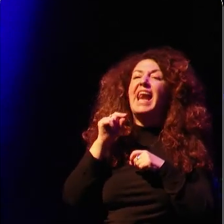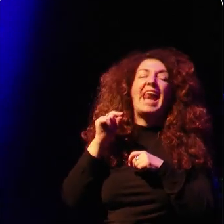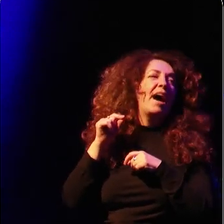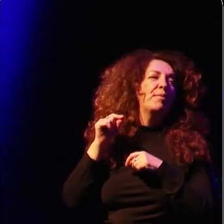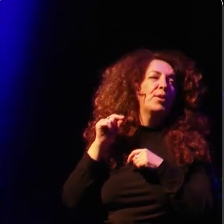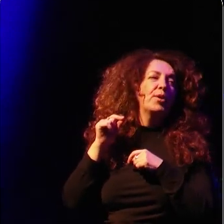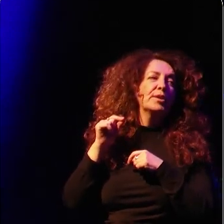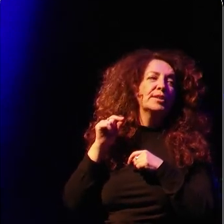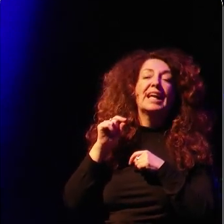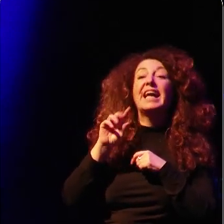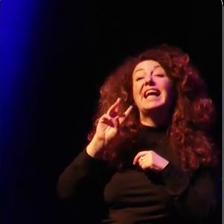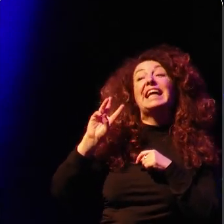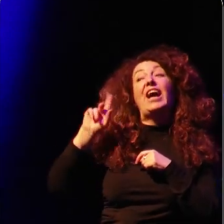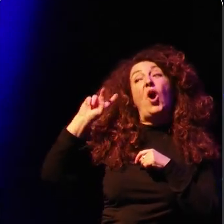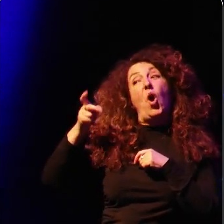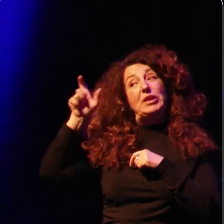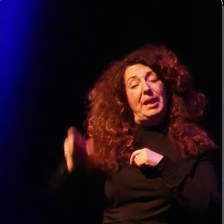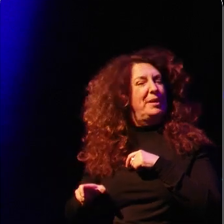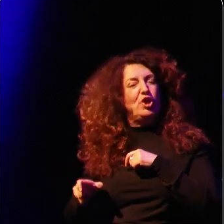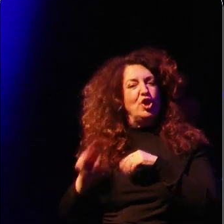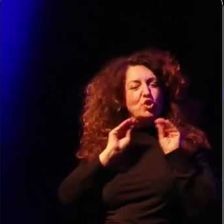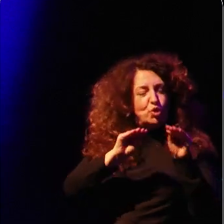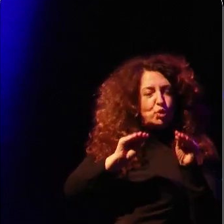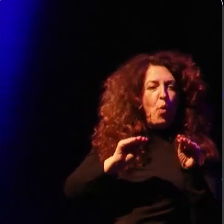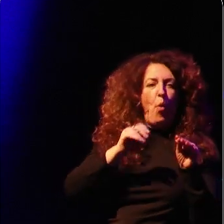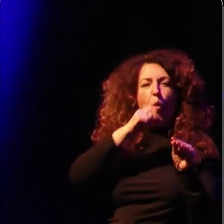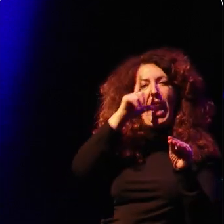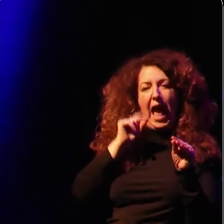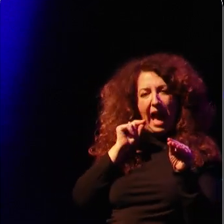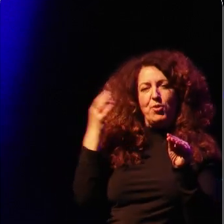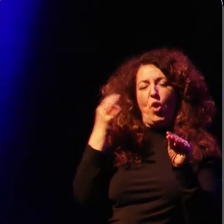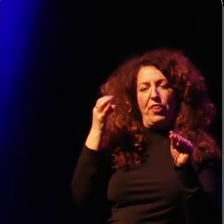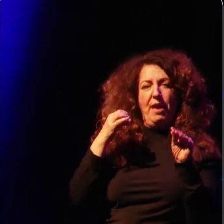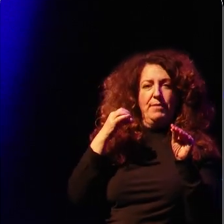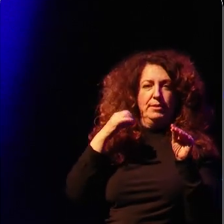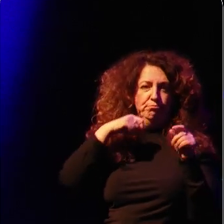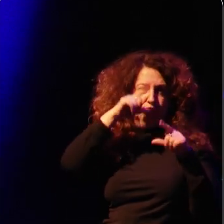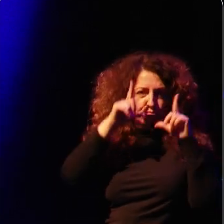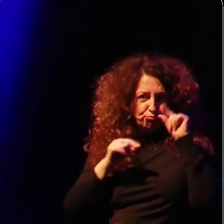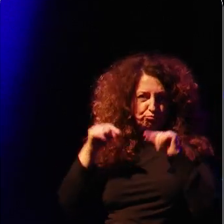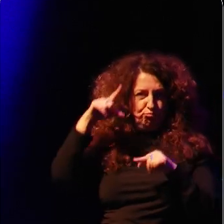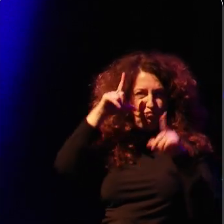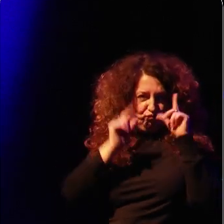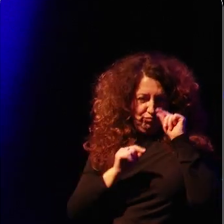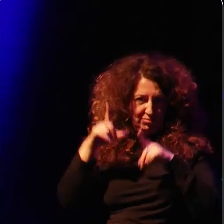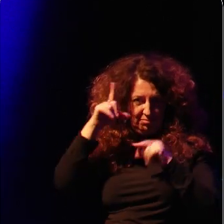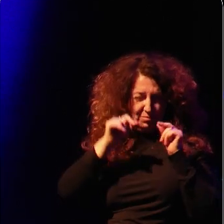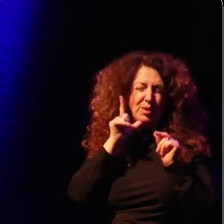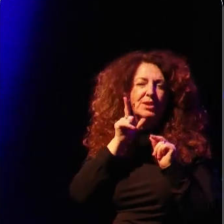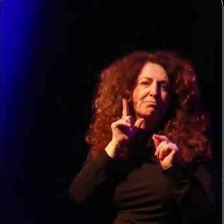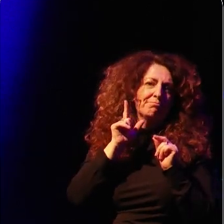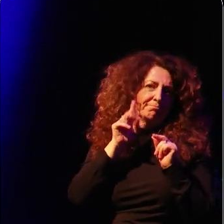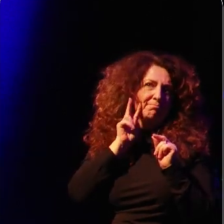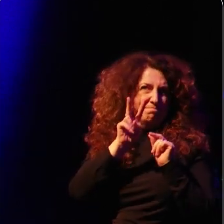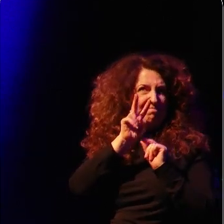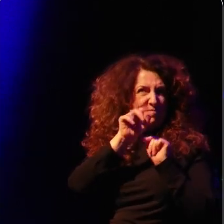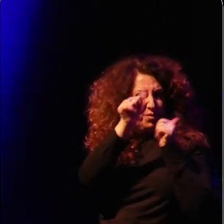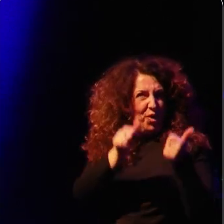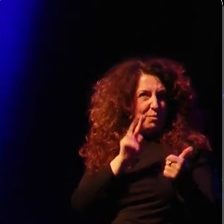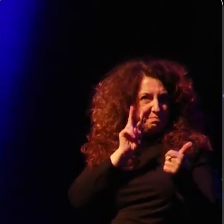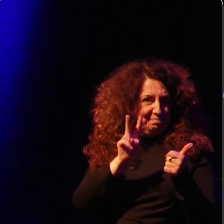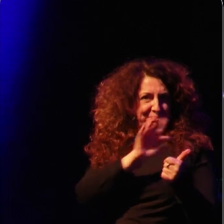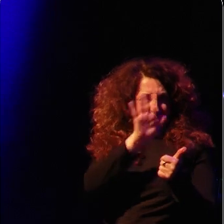esa tercera persona. Los labios de Beckham son los que se tienen que mover así. Y por eso logras ese efecto.